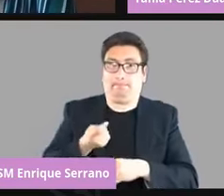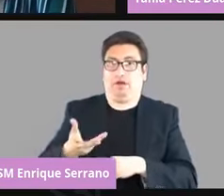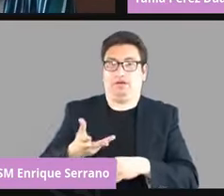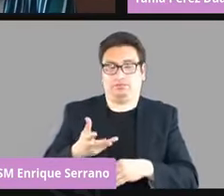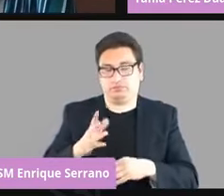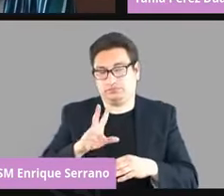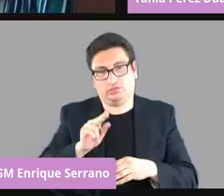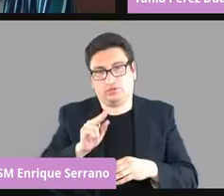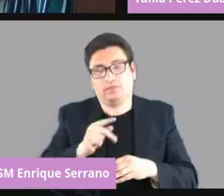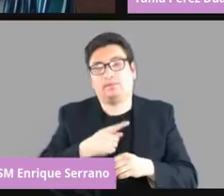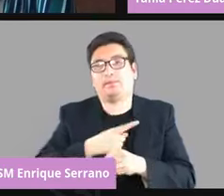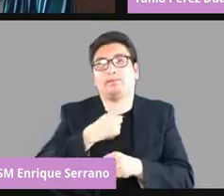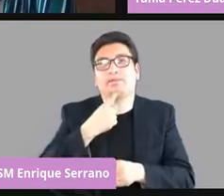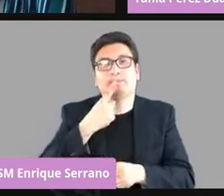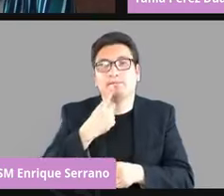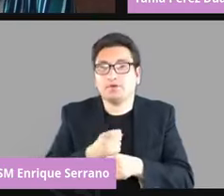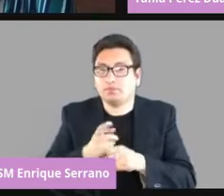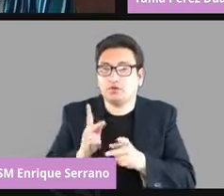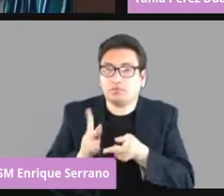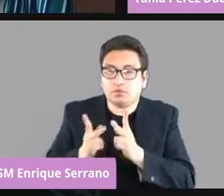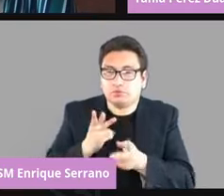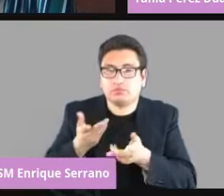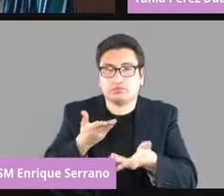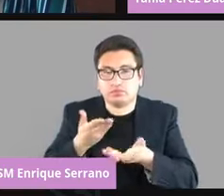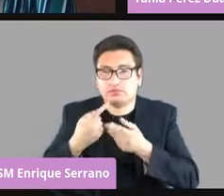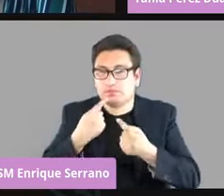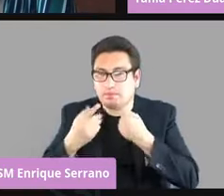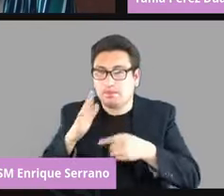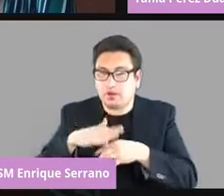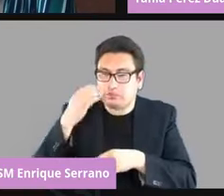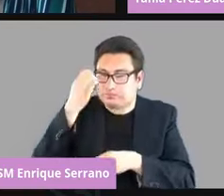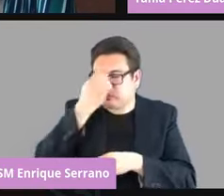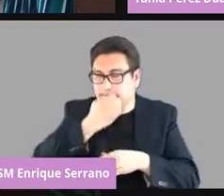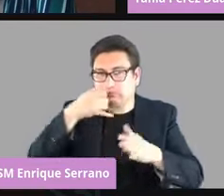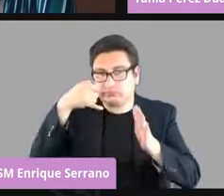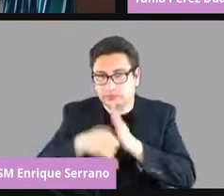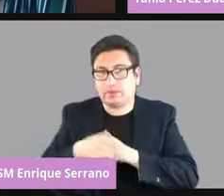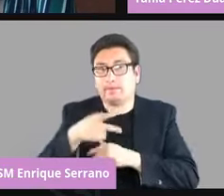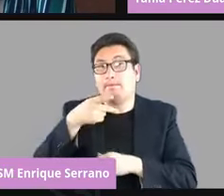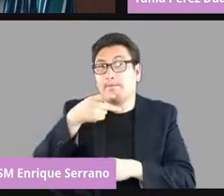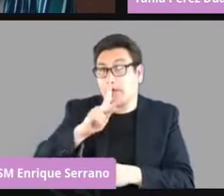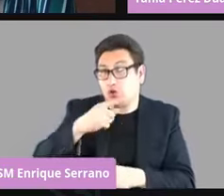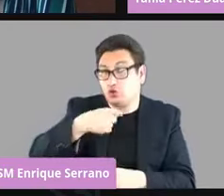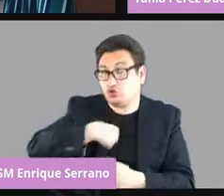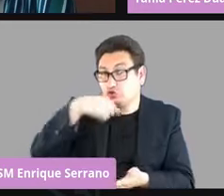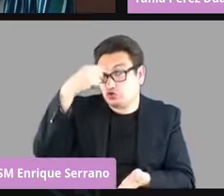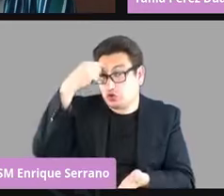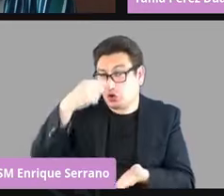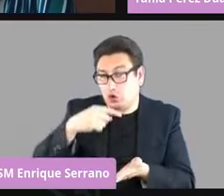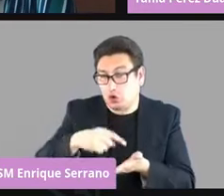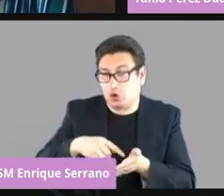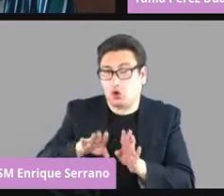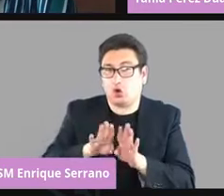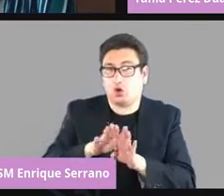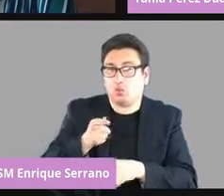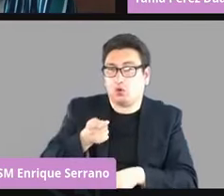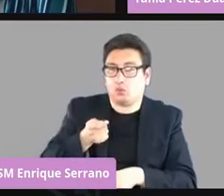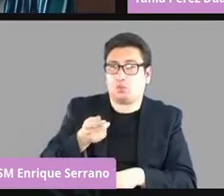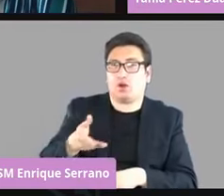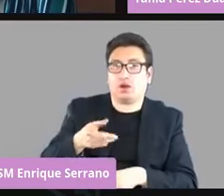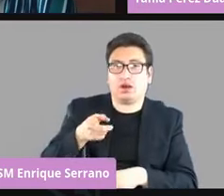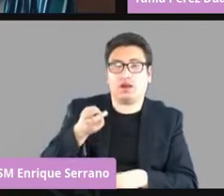claro. necesitaríamos platicar un poco más, pero yo más bien, en vez de etiquetarlo, de decir